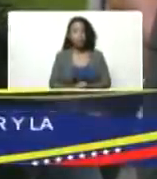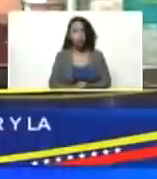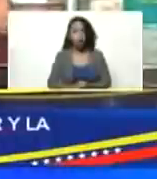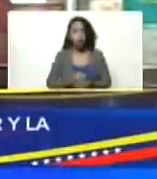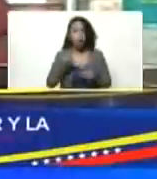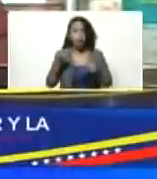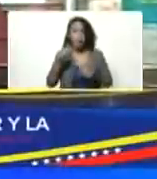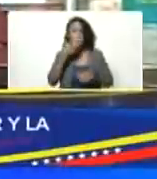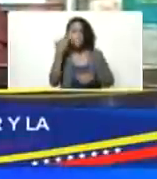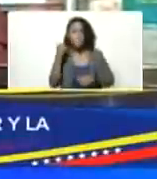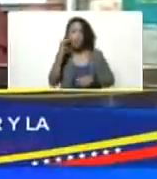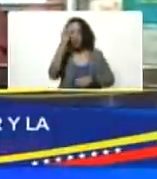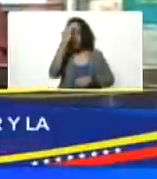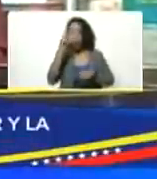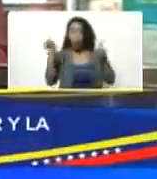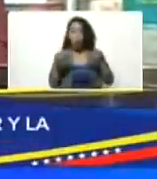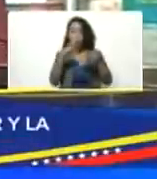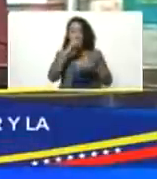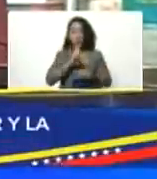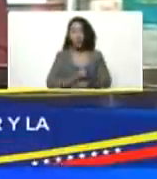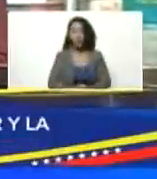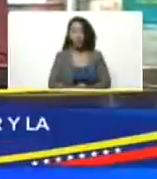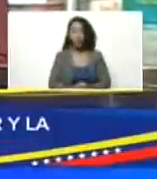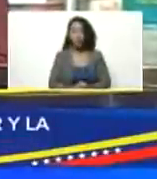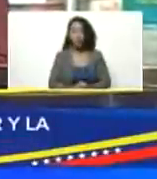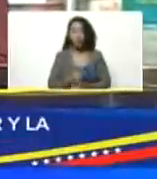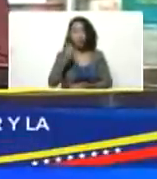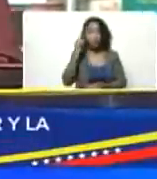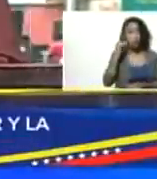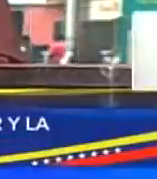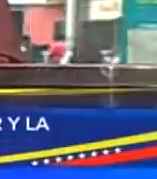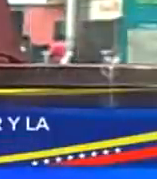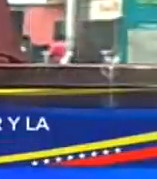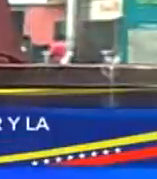cumpleaños ahora en febrero, una chamita.